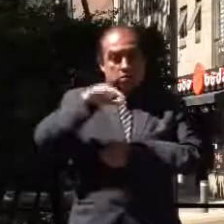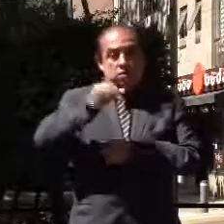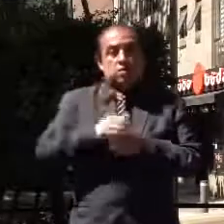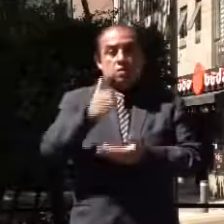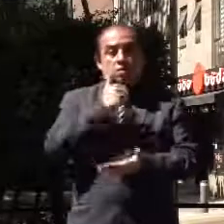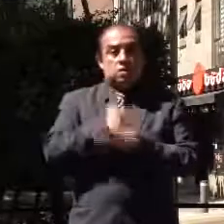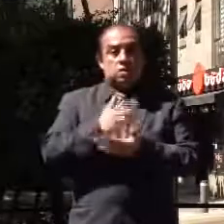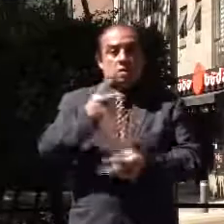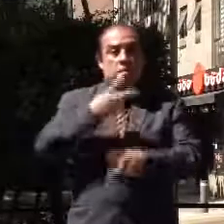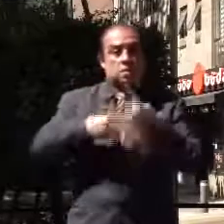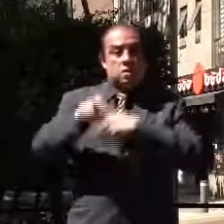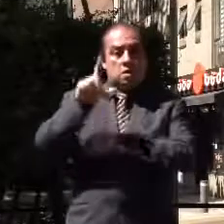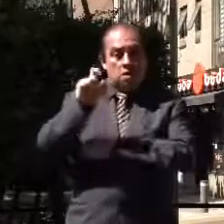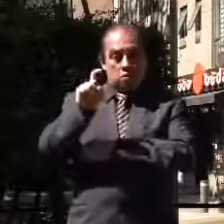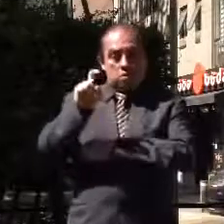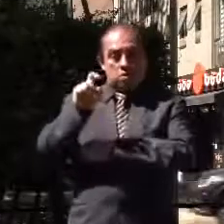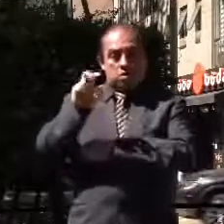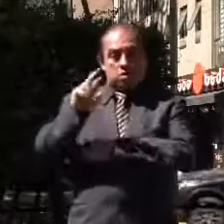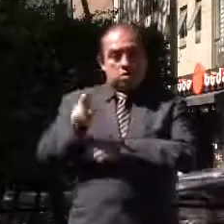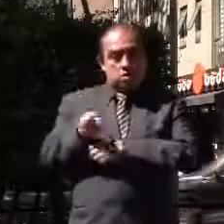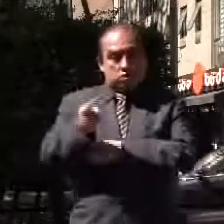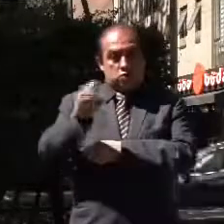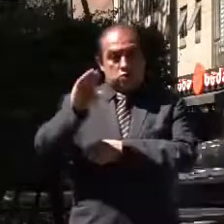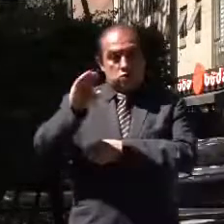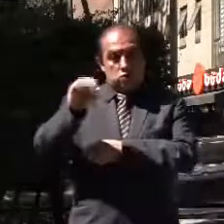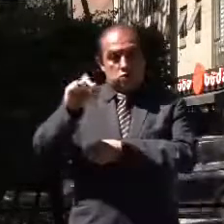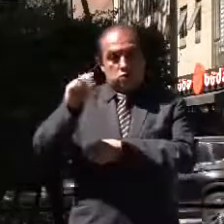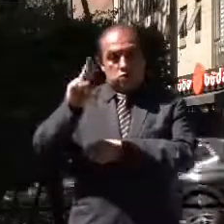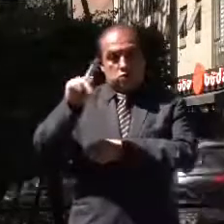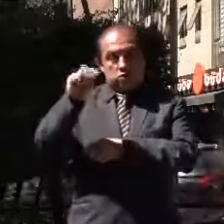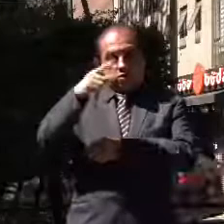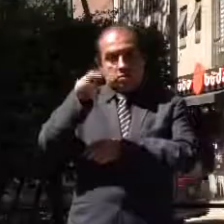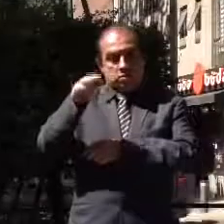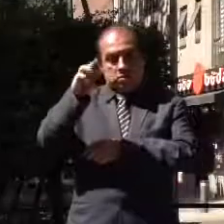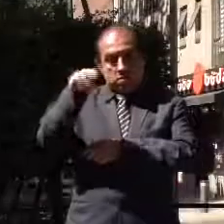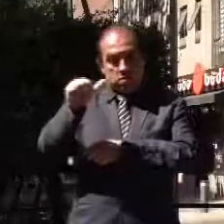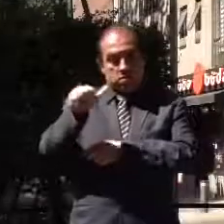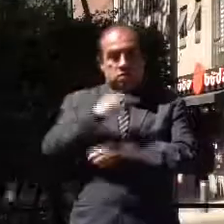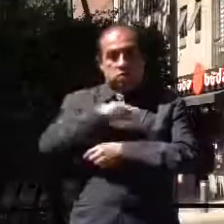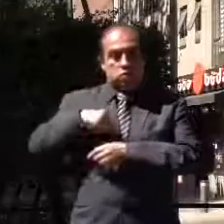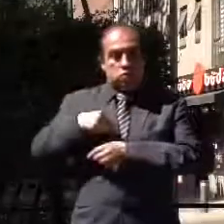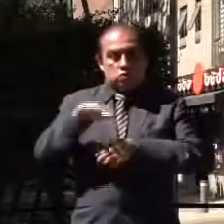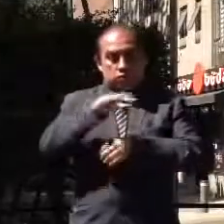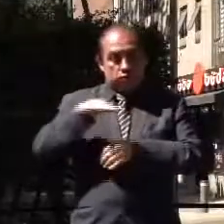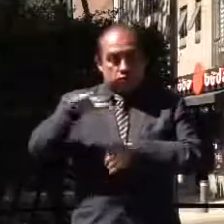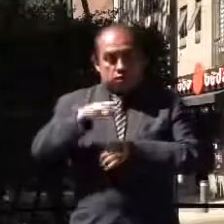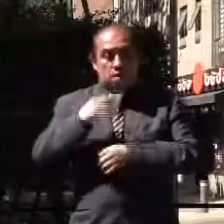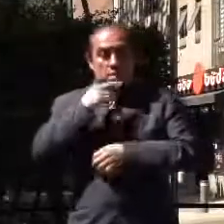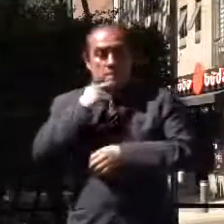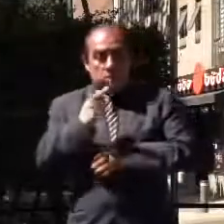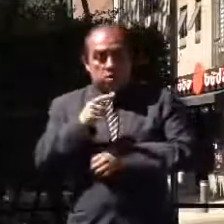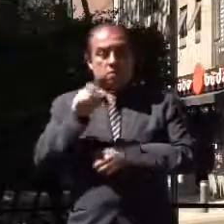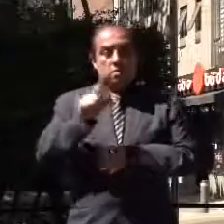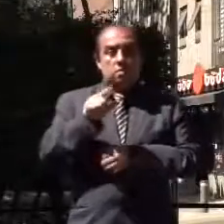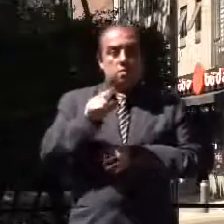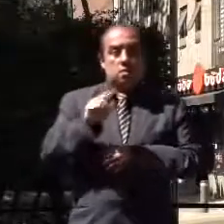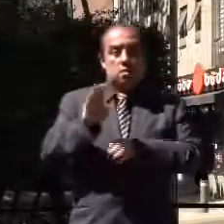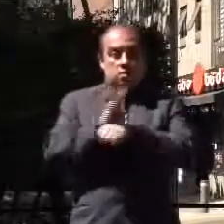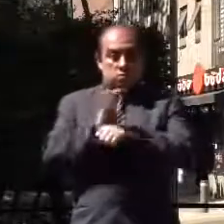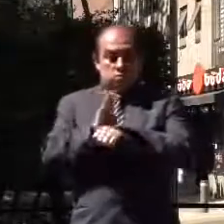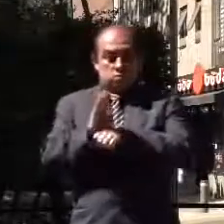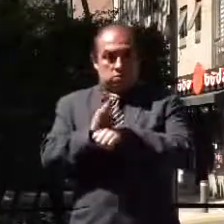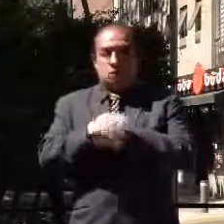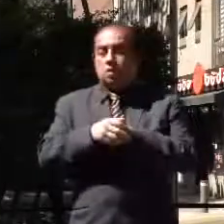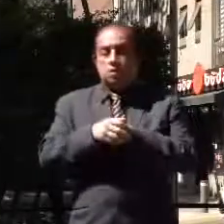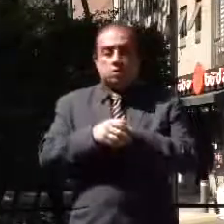Cutzamala, y si sectorizamos adecuadamente Benito Juárez, no solamente mejoramos el servicio de agua potable en Benito